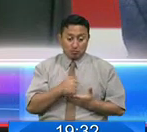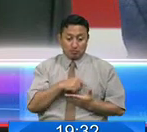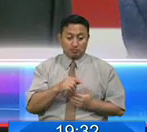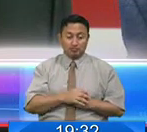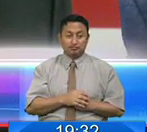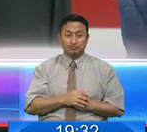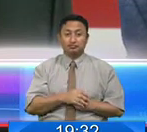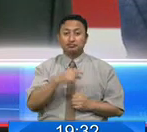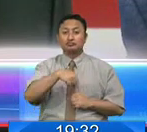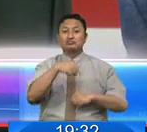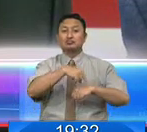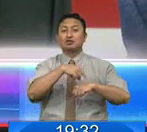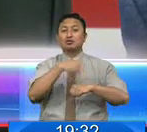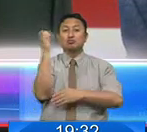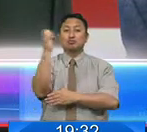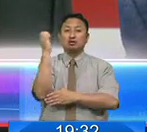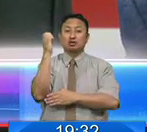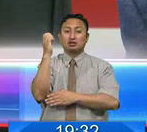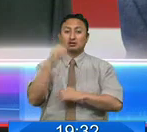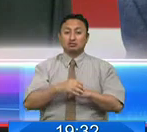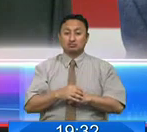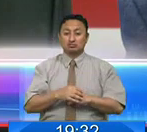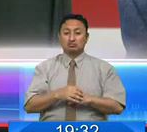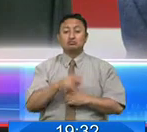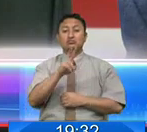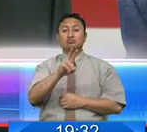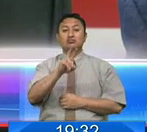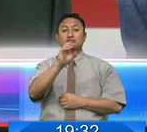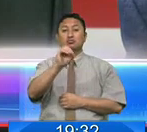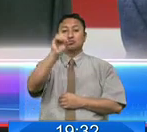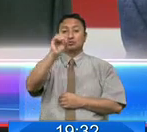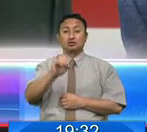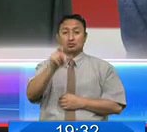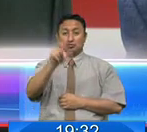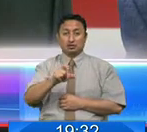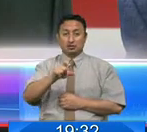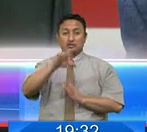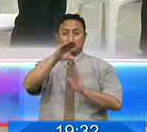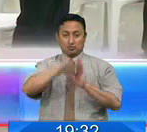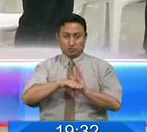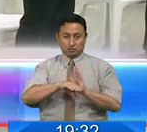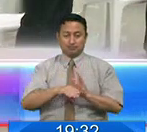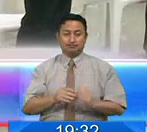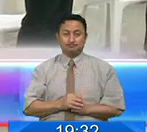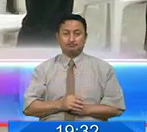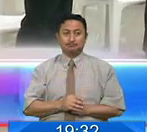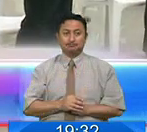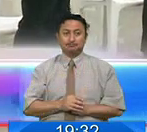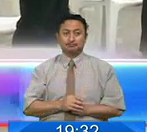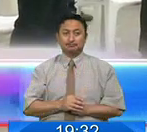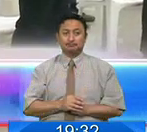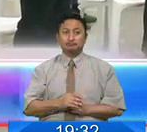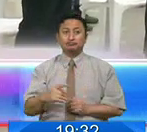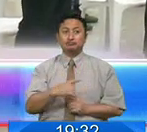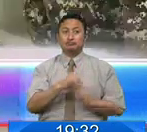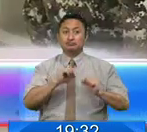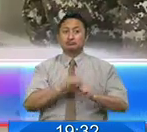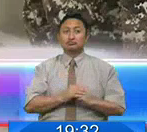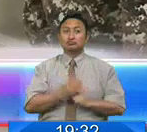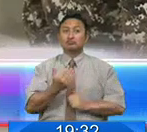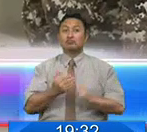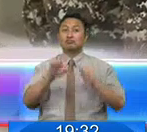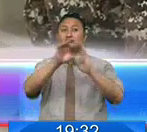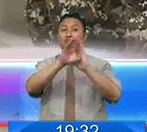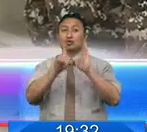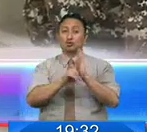periodo de emergencia y de excepción el 2 por ciento de disminución en el hacinamiento además se refirió como un avance el ingreso al